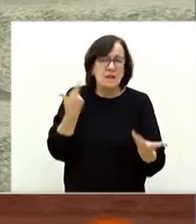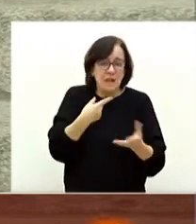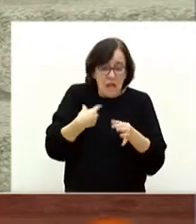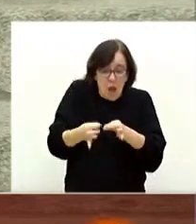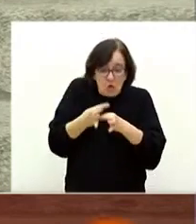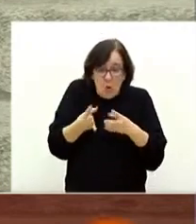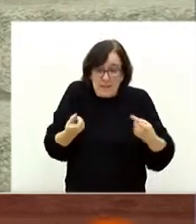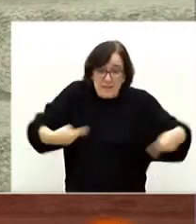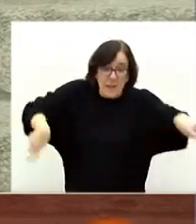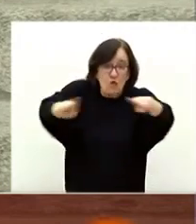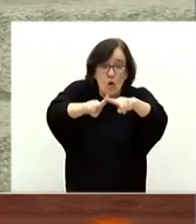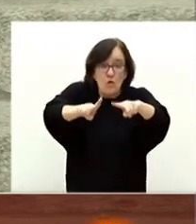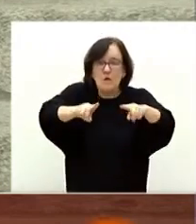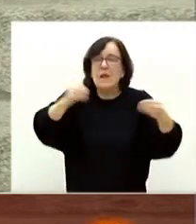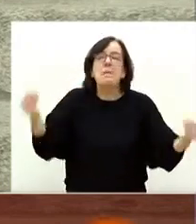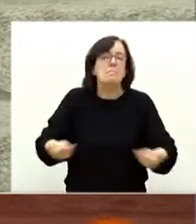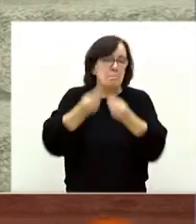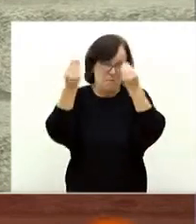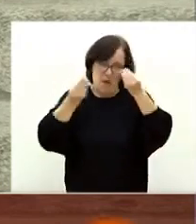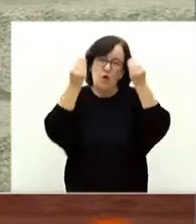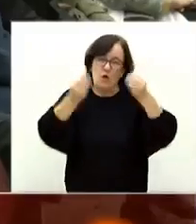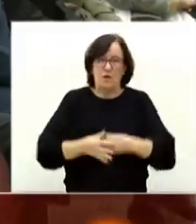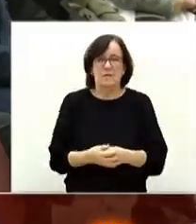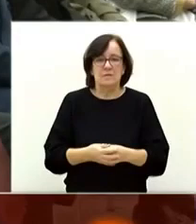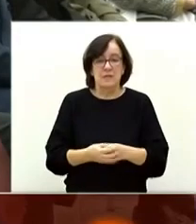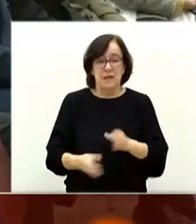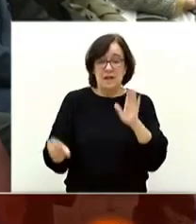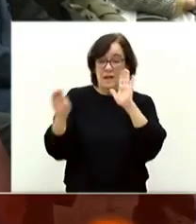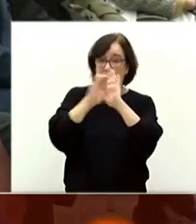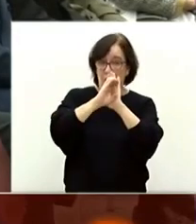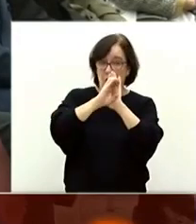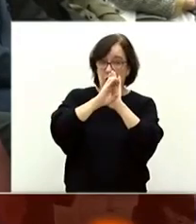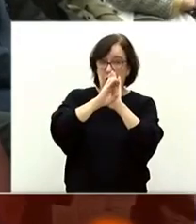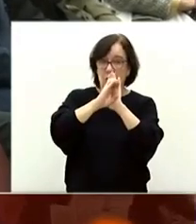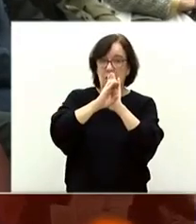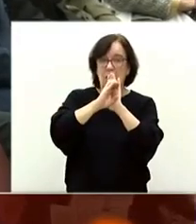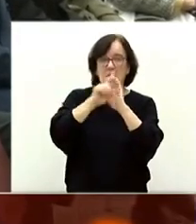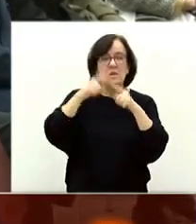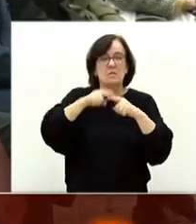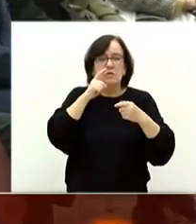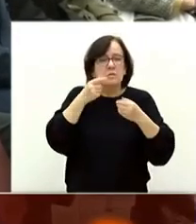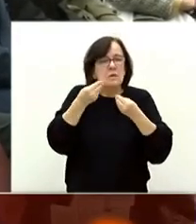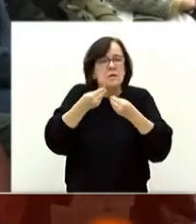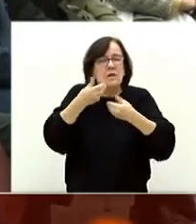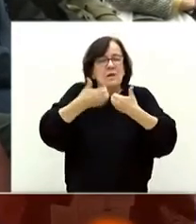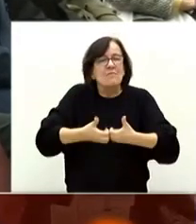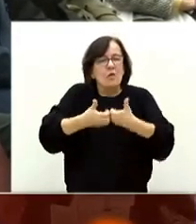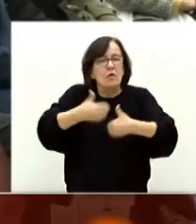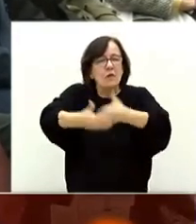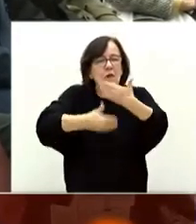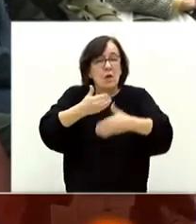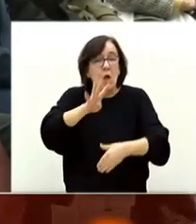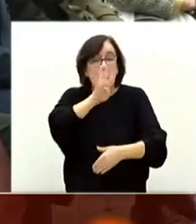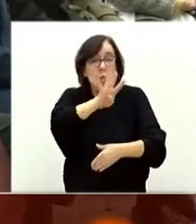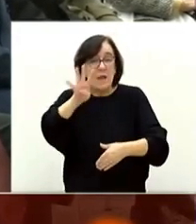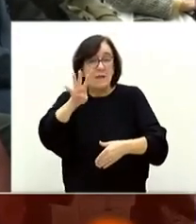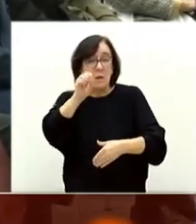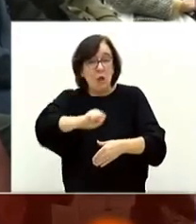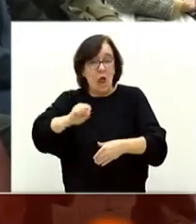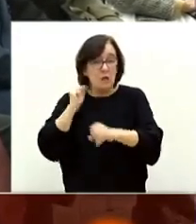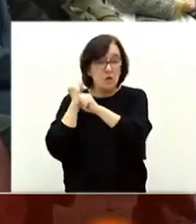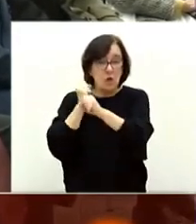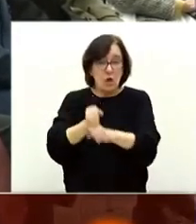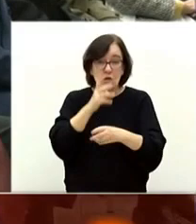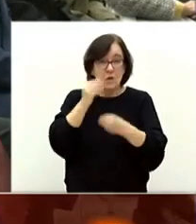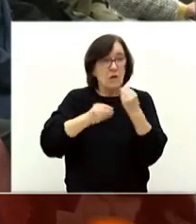de todos sea mejor. La Constitución es una obra en marcha, pero en estos 44 años ha